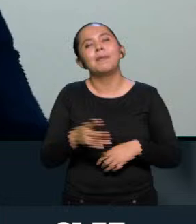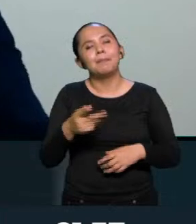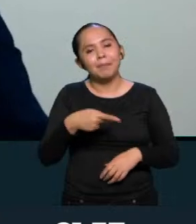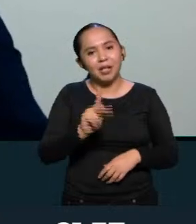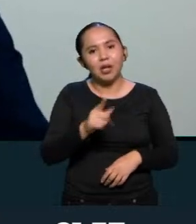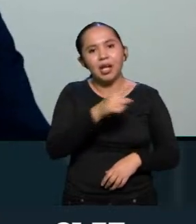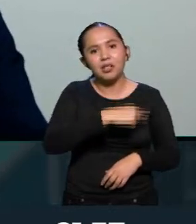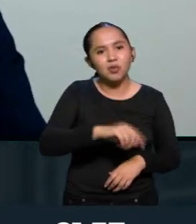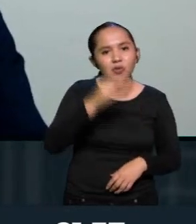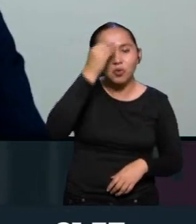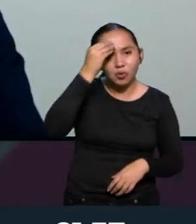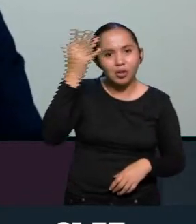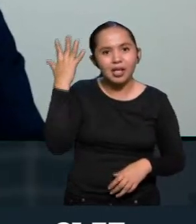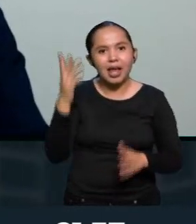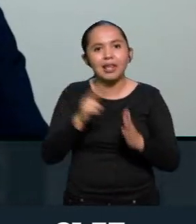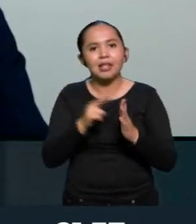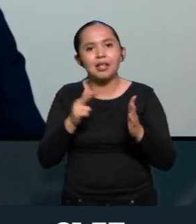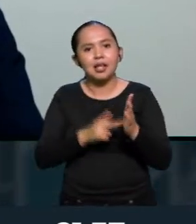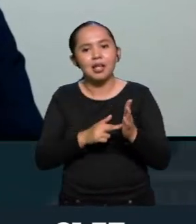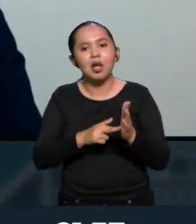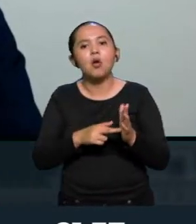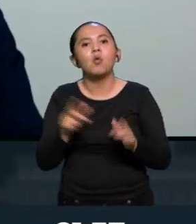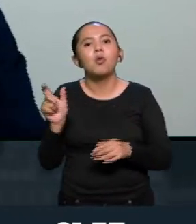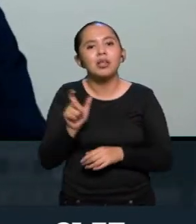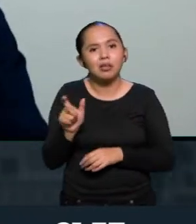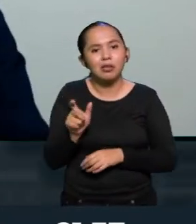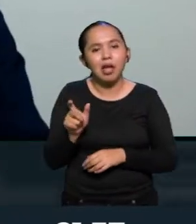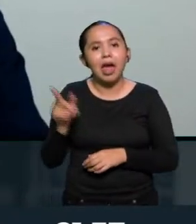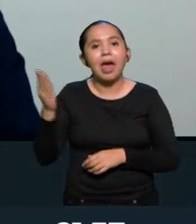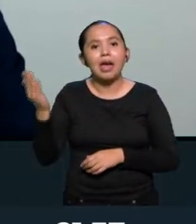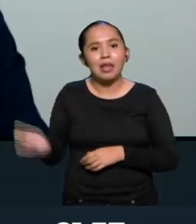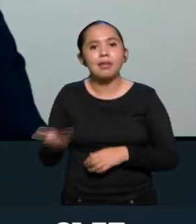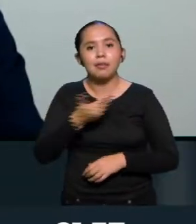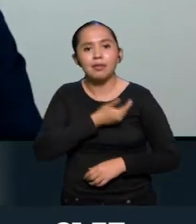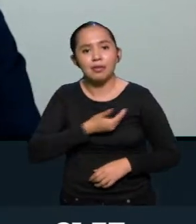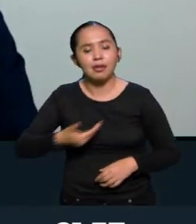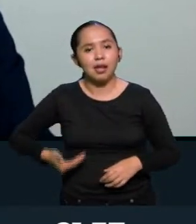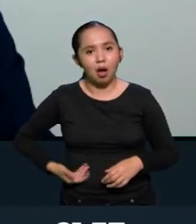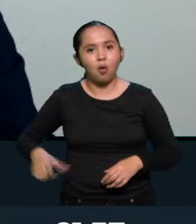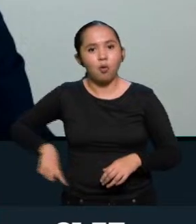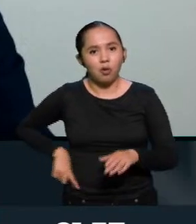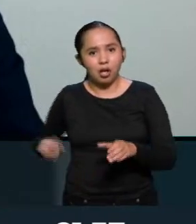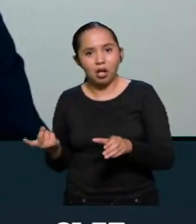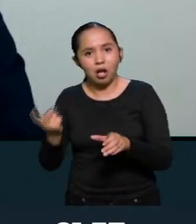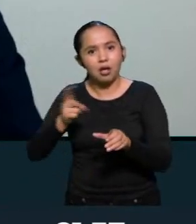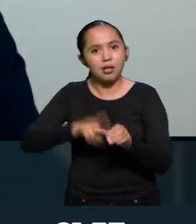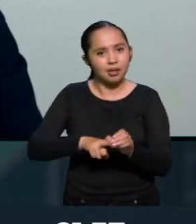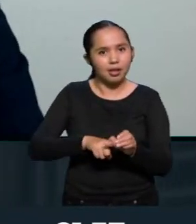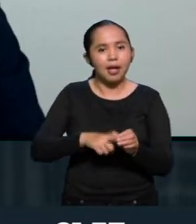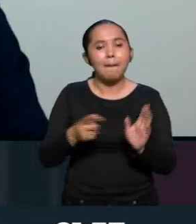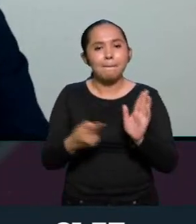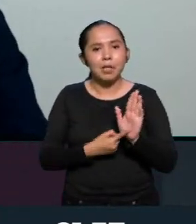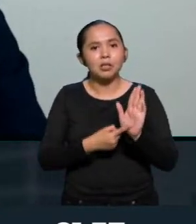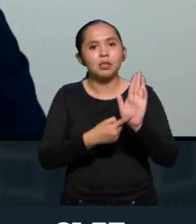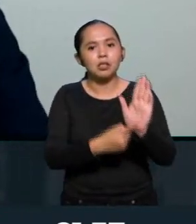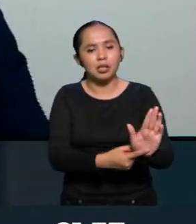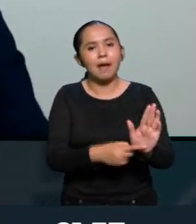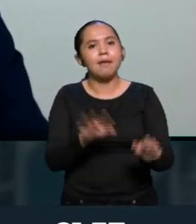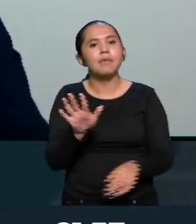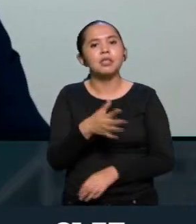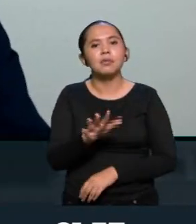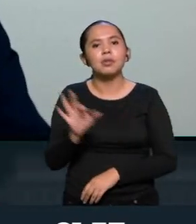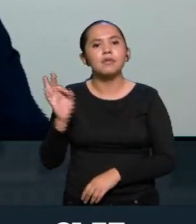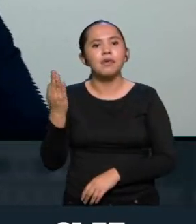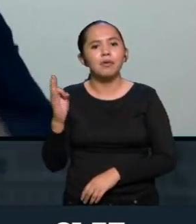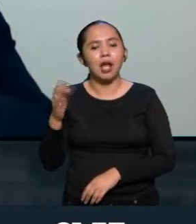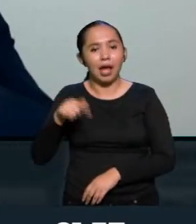olvida que esta reforma viene desde que el presidente entró al gobierno y que la presentó en febrero de